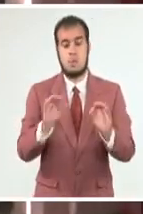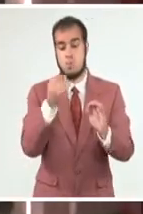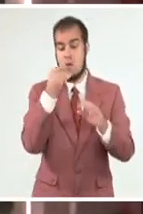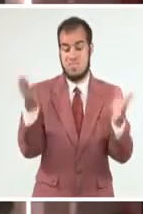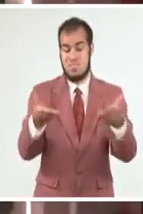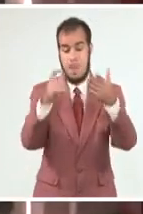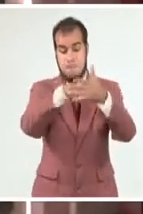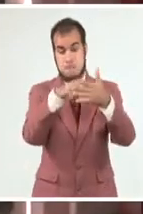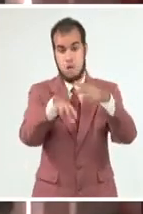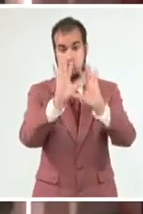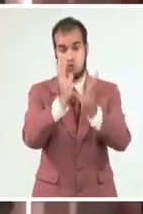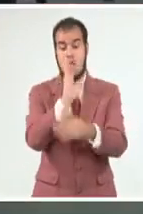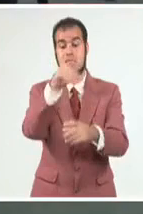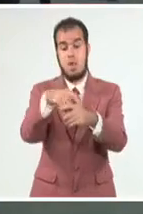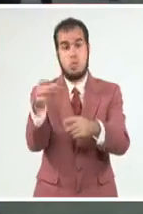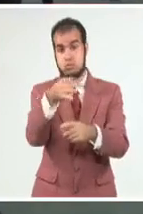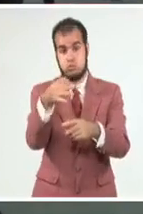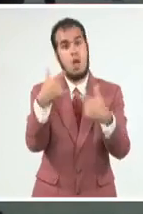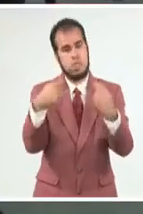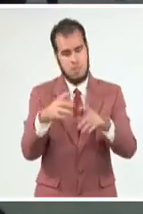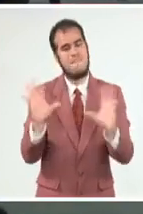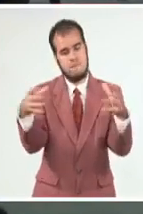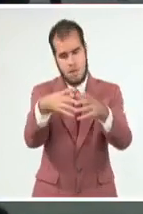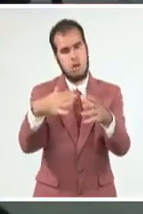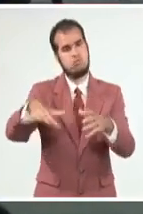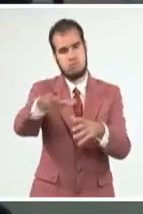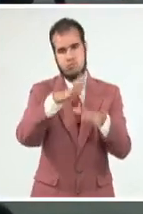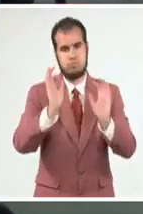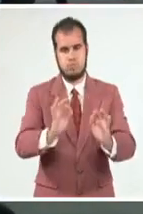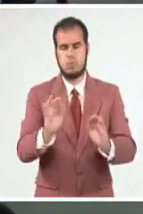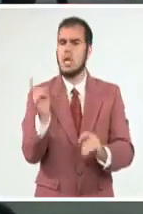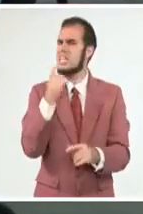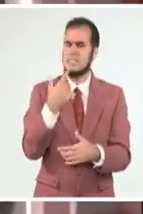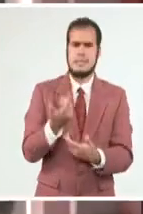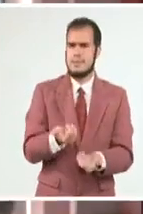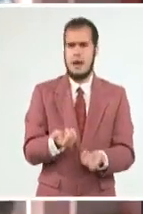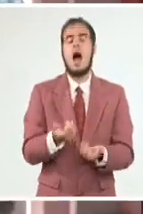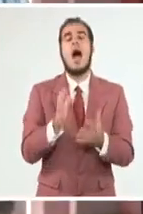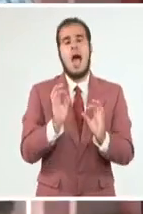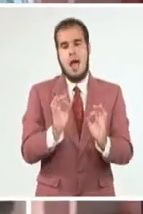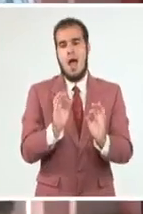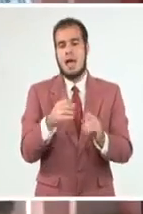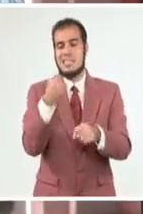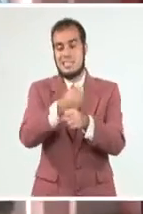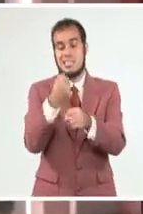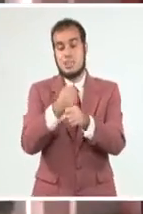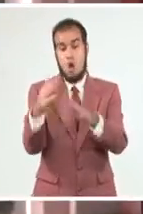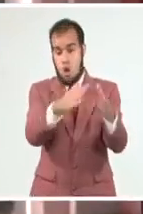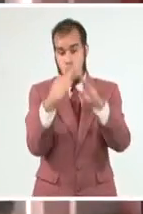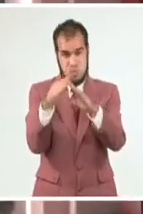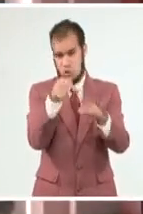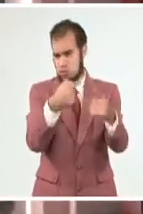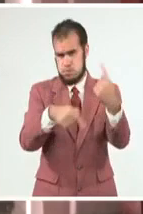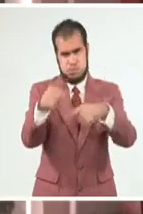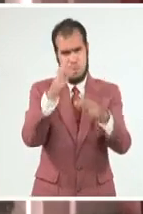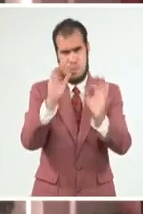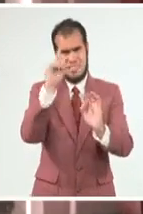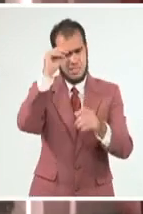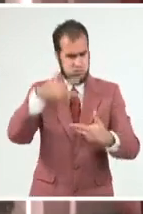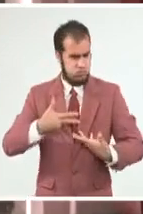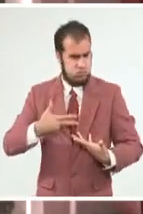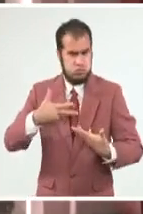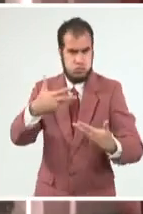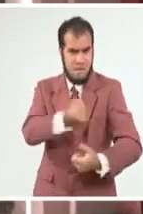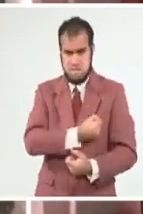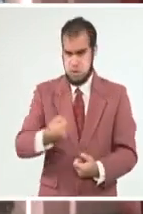integral, como aquí se ha explicado? El mandatario resaltó los valores que caracterizan al trabajo comunitario, como el altruismo, la entrega y el